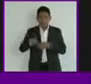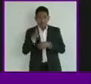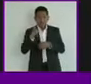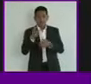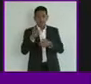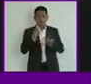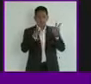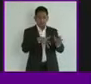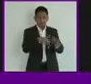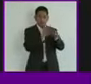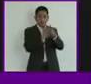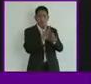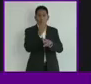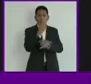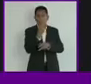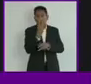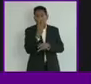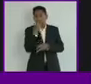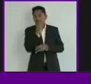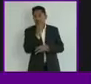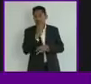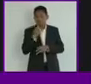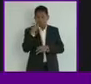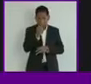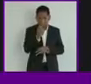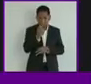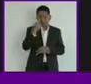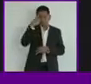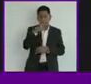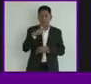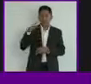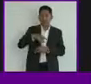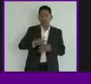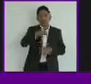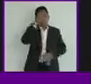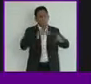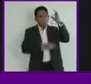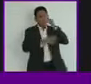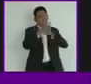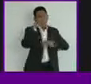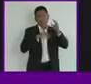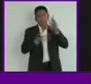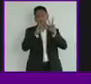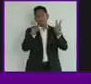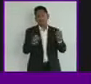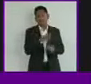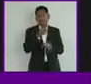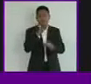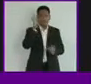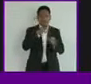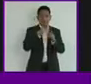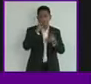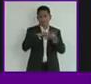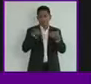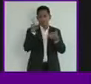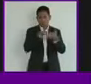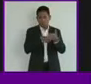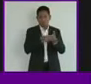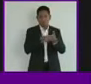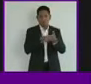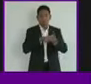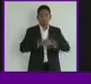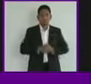para darles una capacitación de derechos político-electorales, etcétera, un acompañamiento con otras instituciones. Y sabemos y no desconocemos que